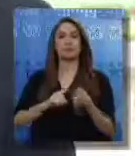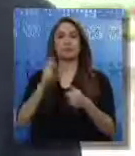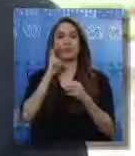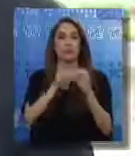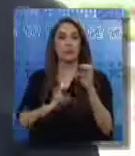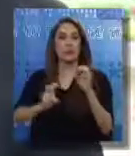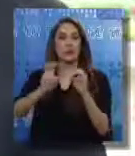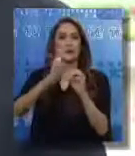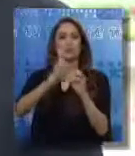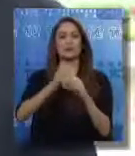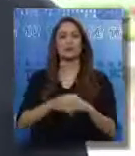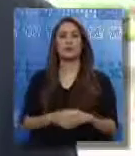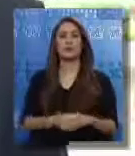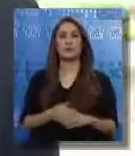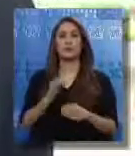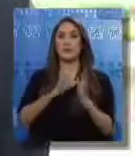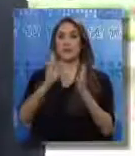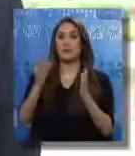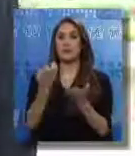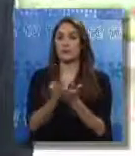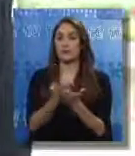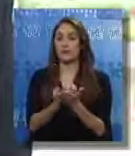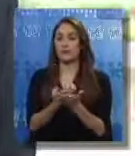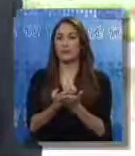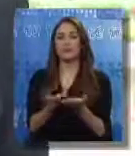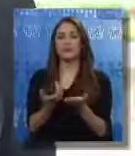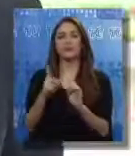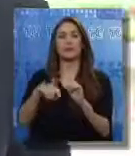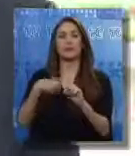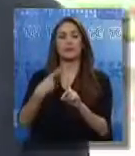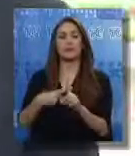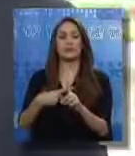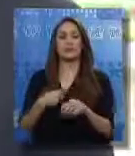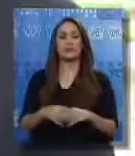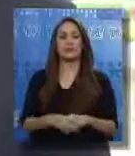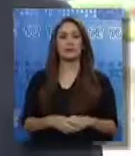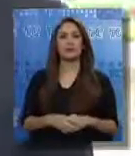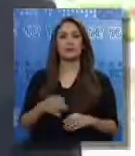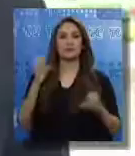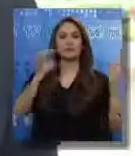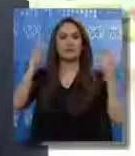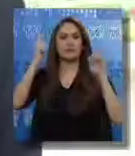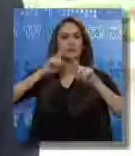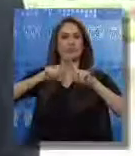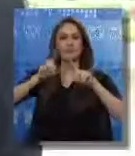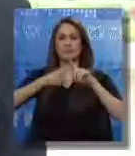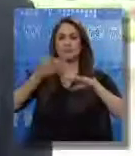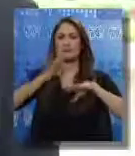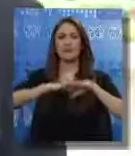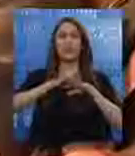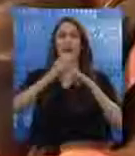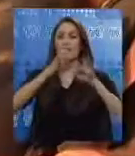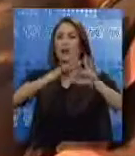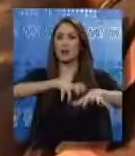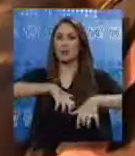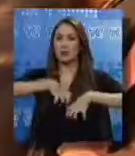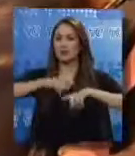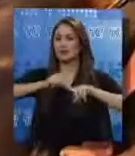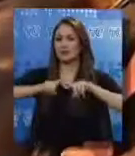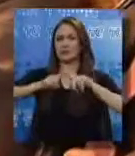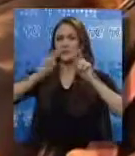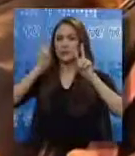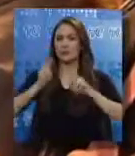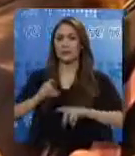turismo, en el área de finanzas, en el área de sectores estratégicos. En el área de agricultura. Los